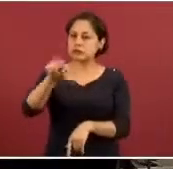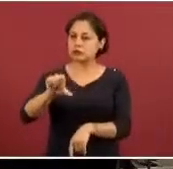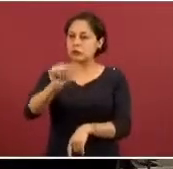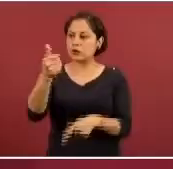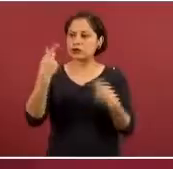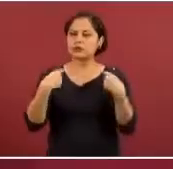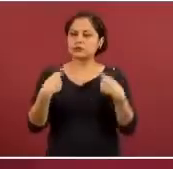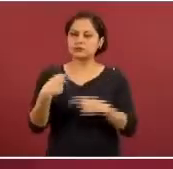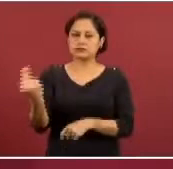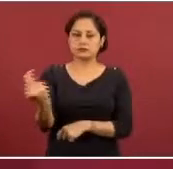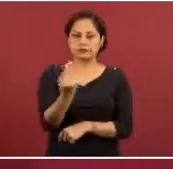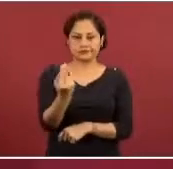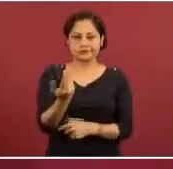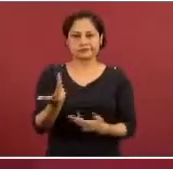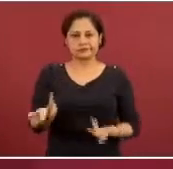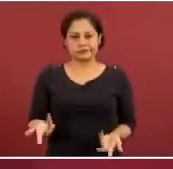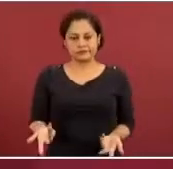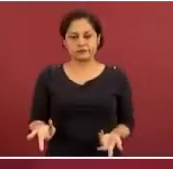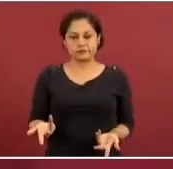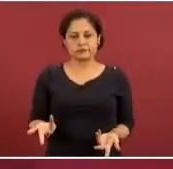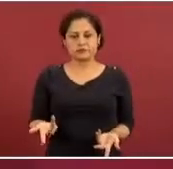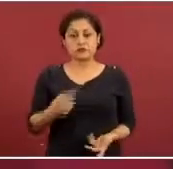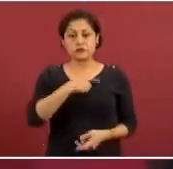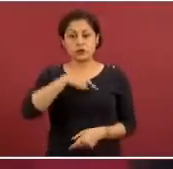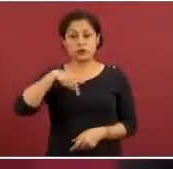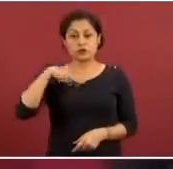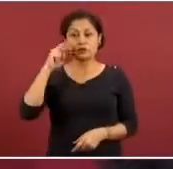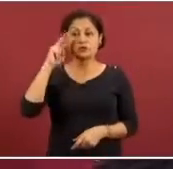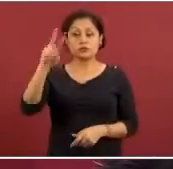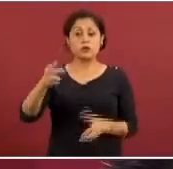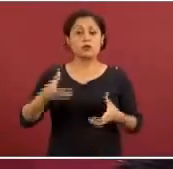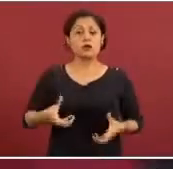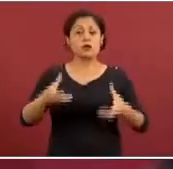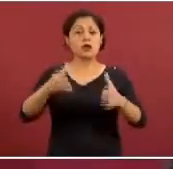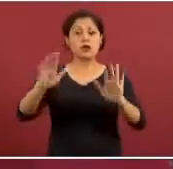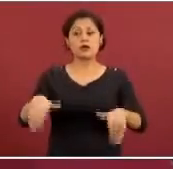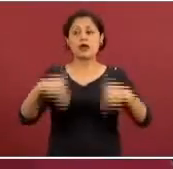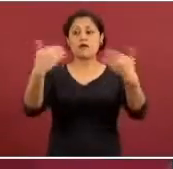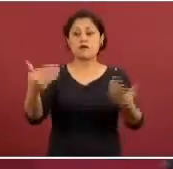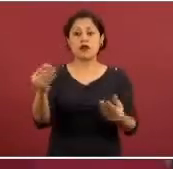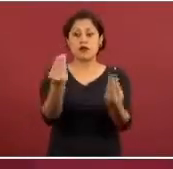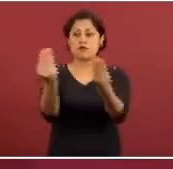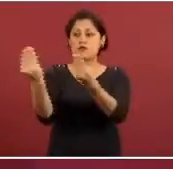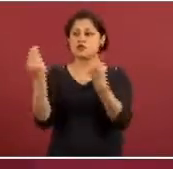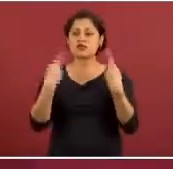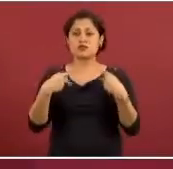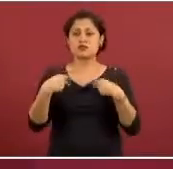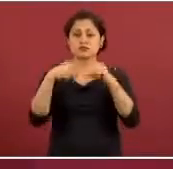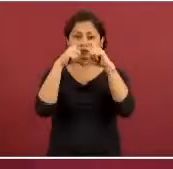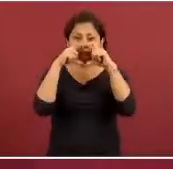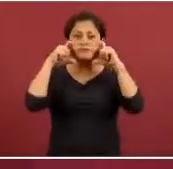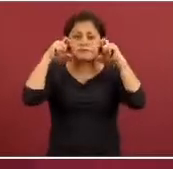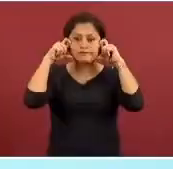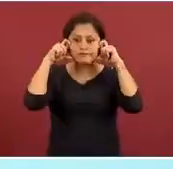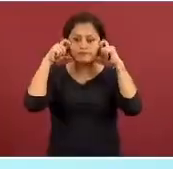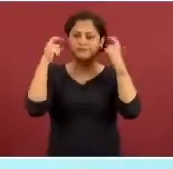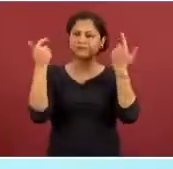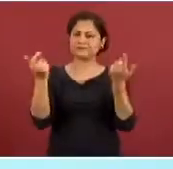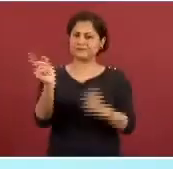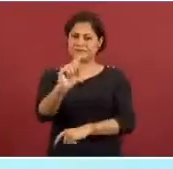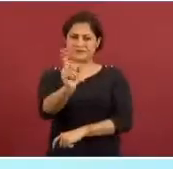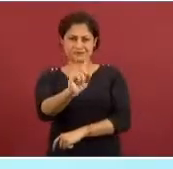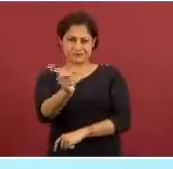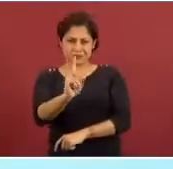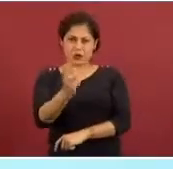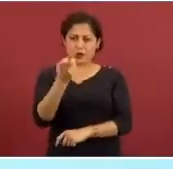Hemos visto en la calle a mucha gente utilizando el tapabocas. El tapabocas es para los enfermos, para evitar contagiar a